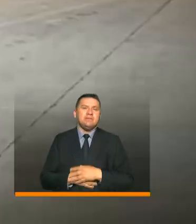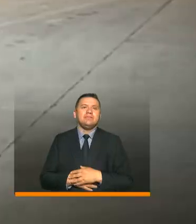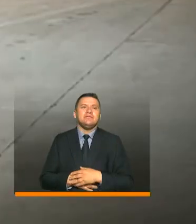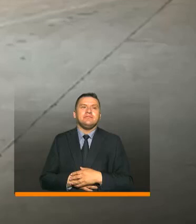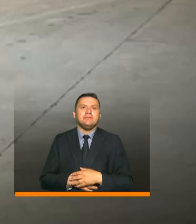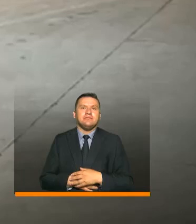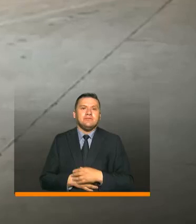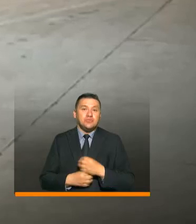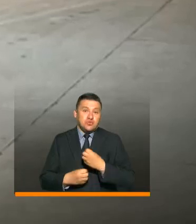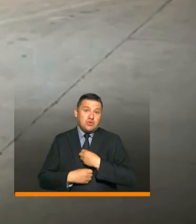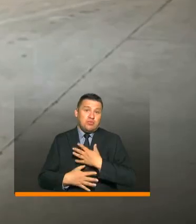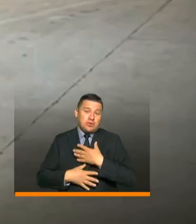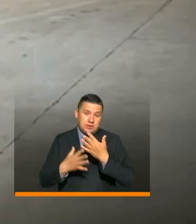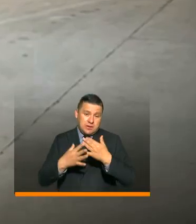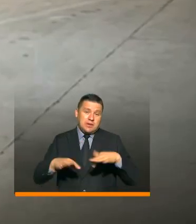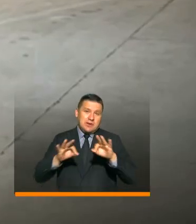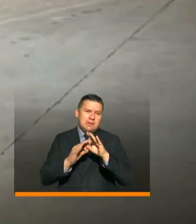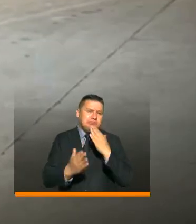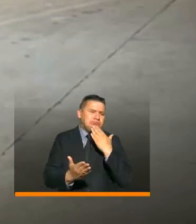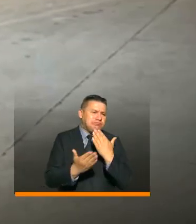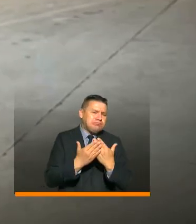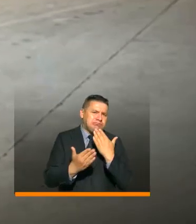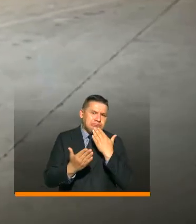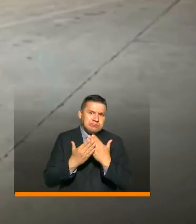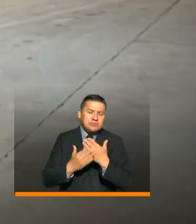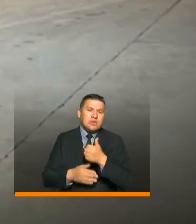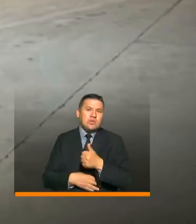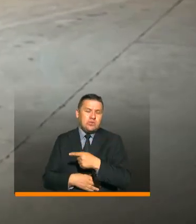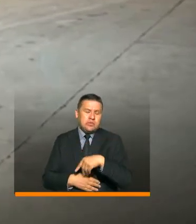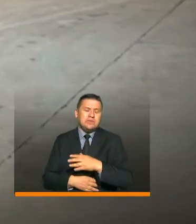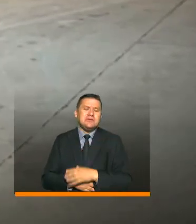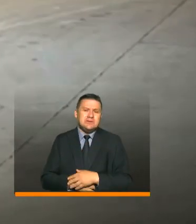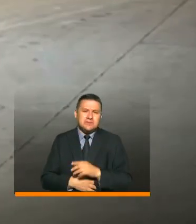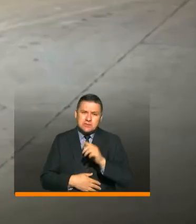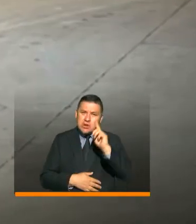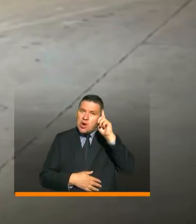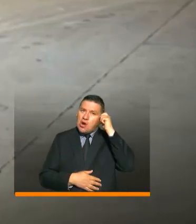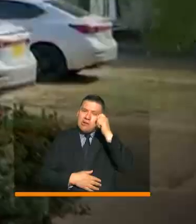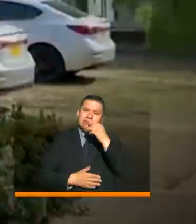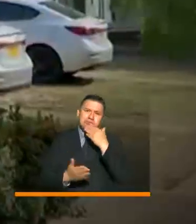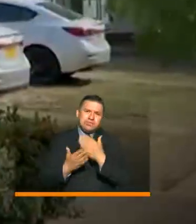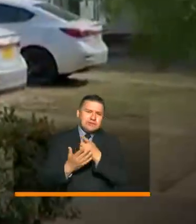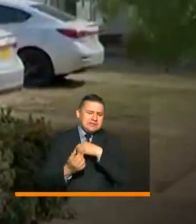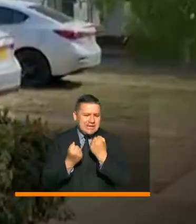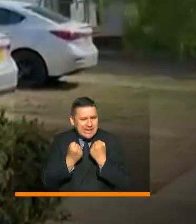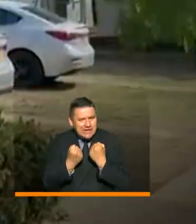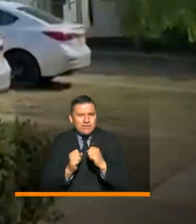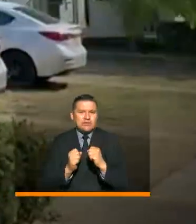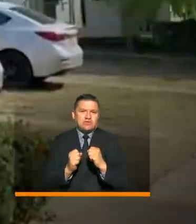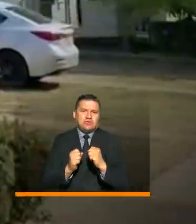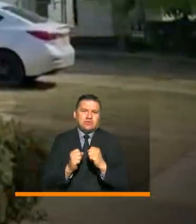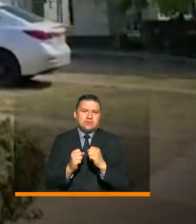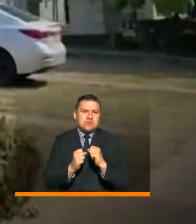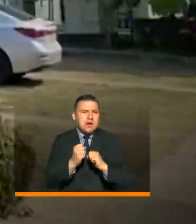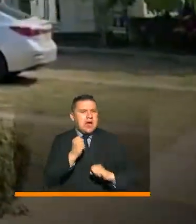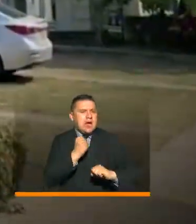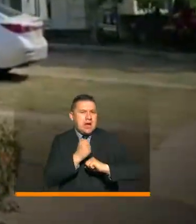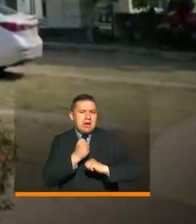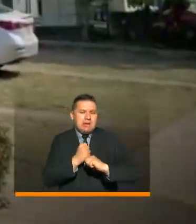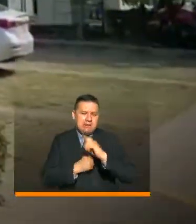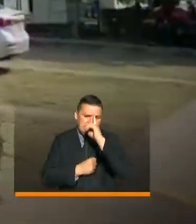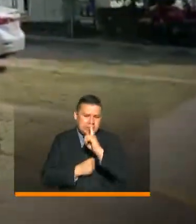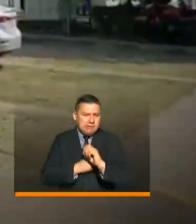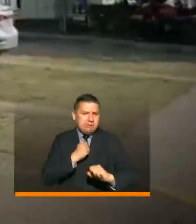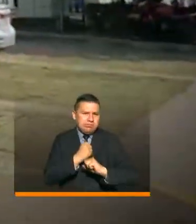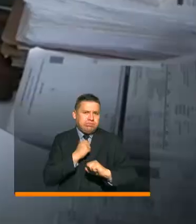una oportunidad importante para agradecer al gobierno este esfuerzo para apoyar